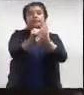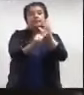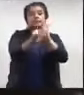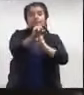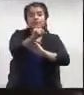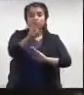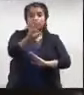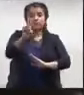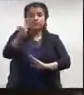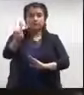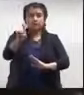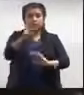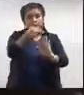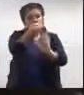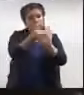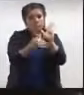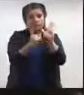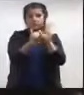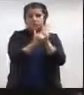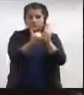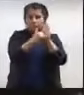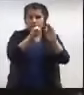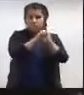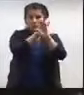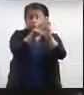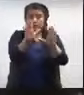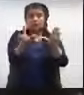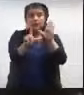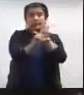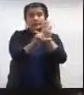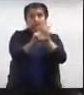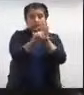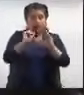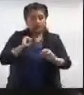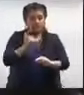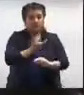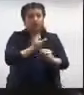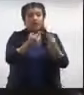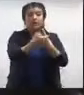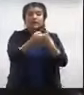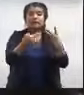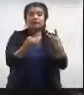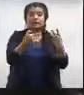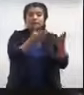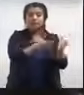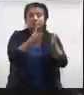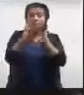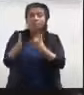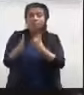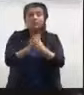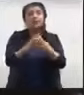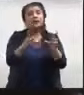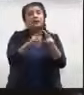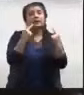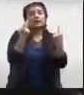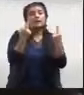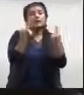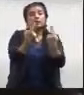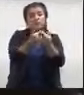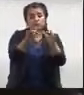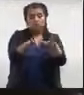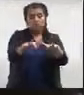141, y ahí establece claramente la ley orgánica en tres ocasiones que la sesión adicional